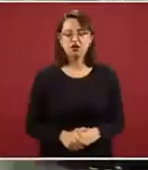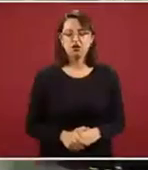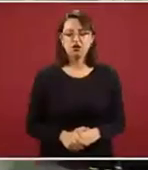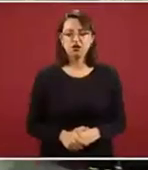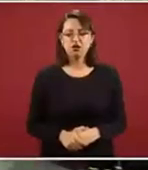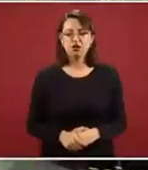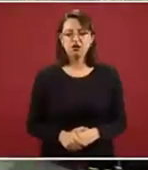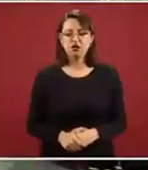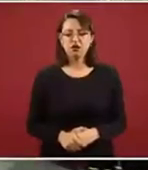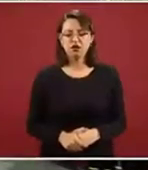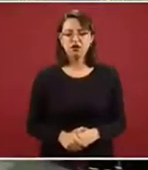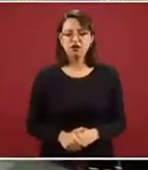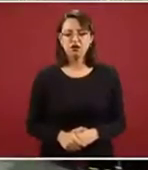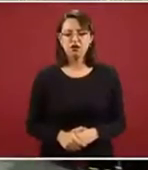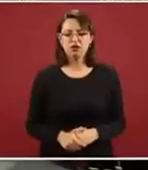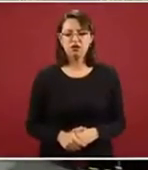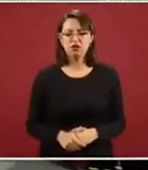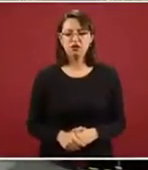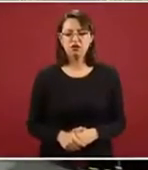Adelante, por favor.